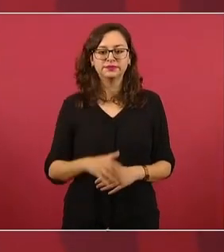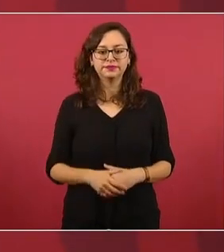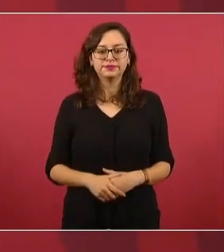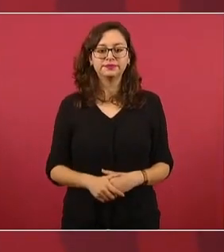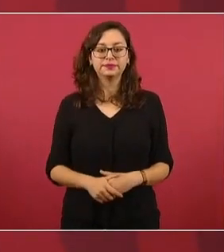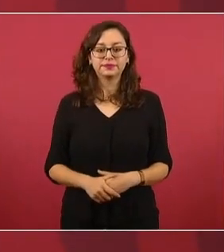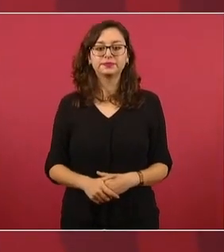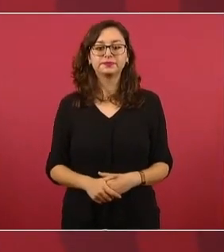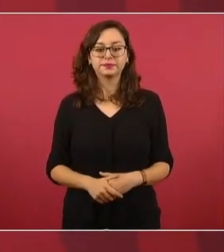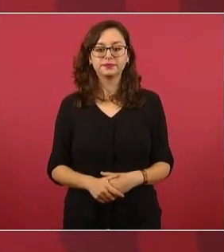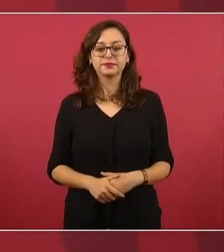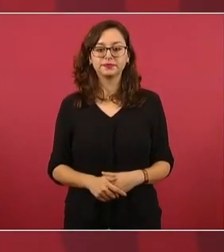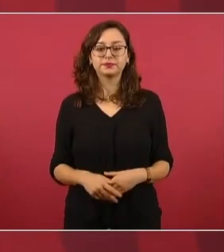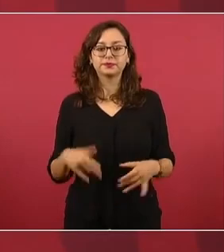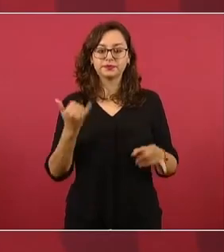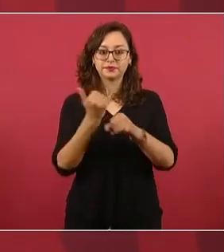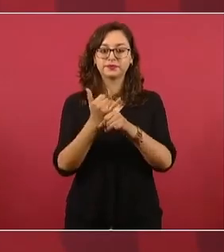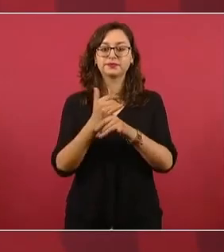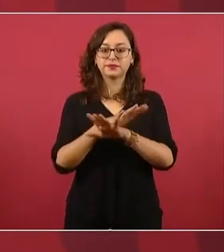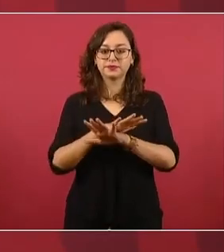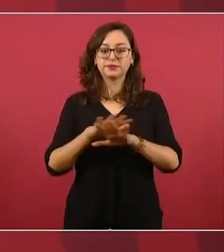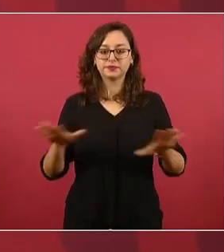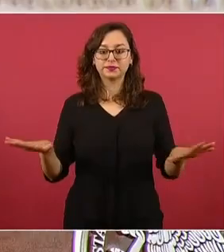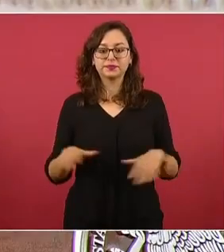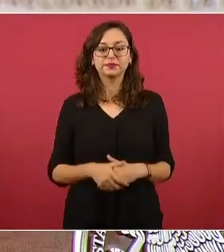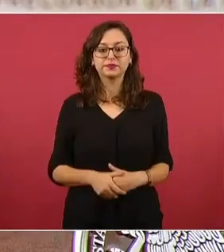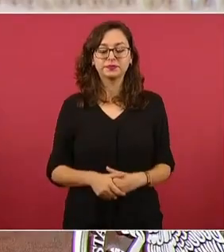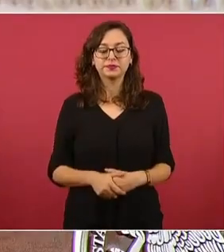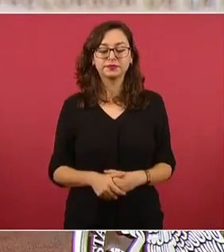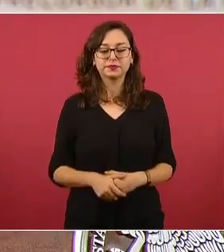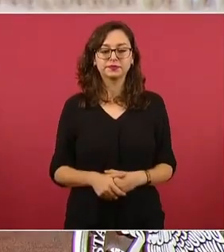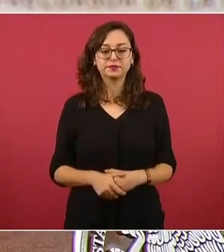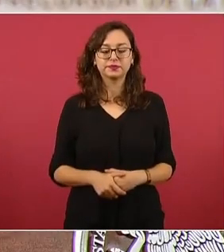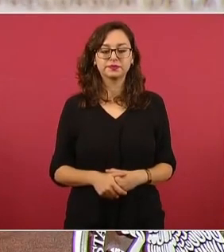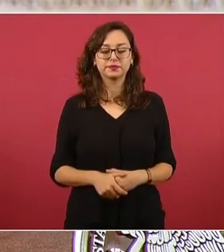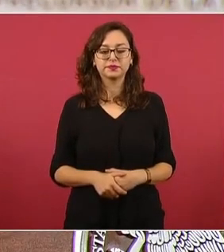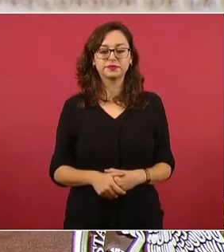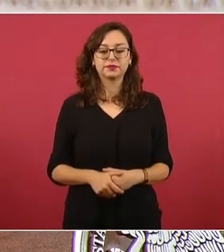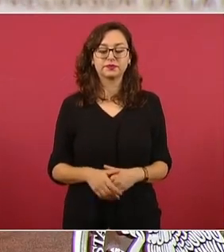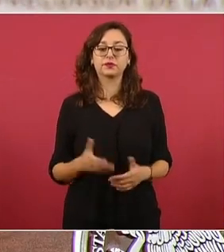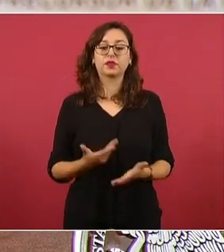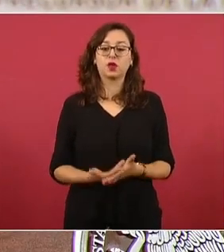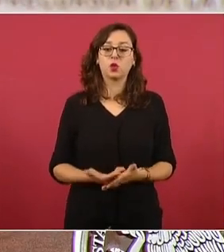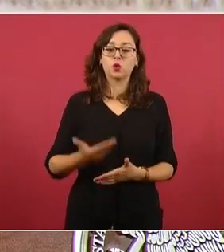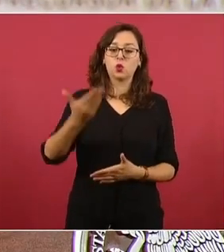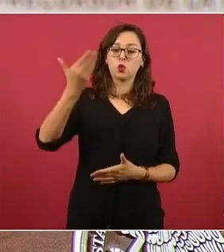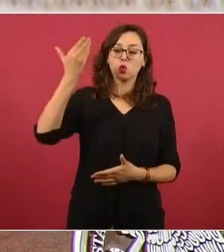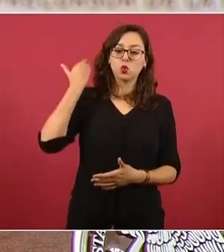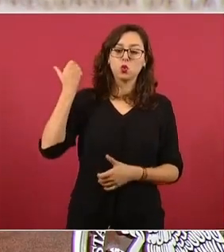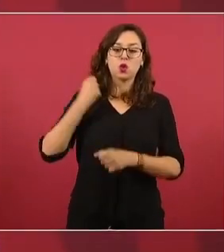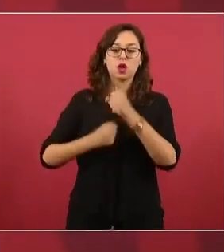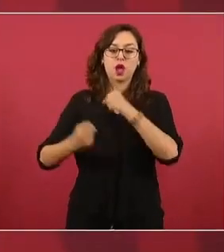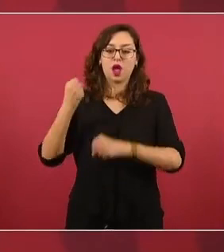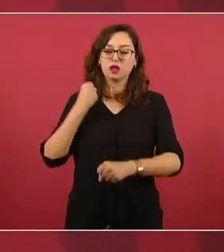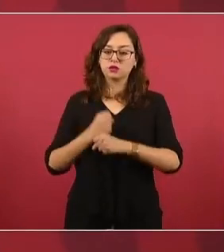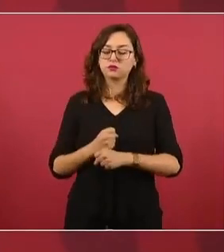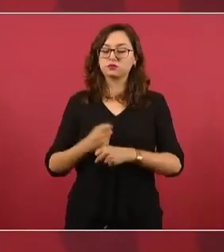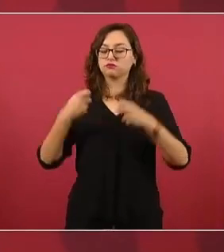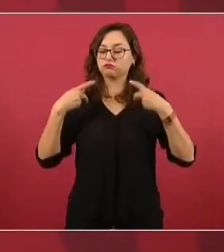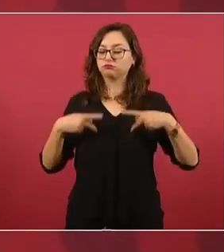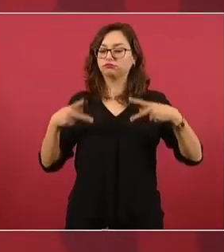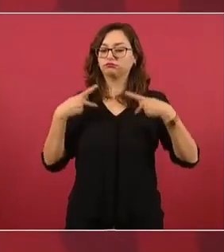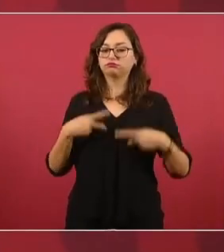informar de que en ese tiempo que hubo un despido masivo de